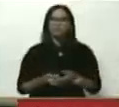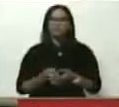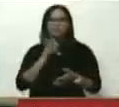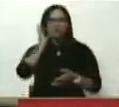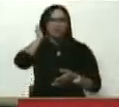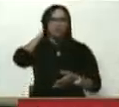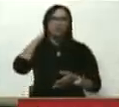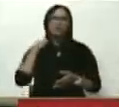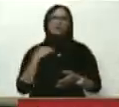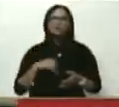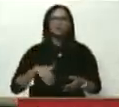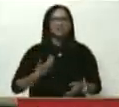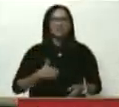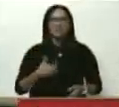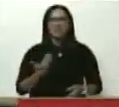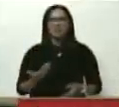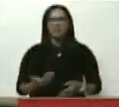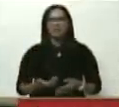un miserable.